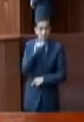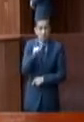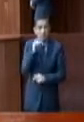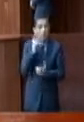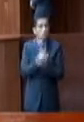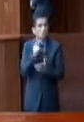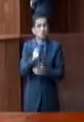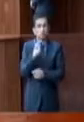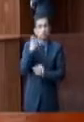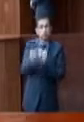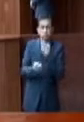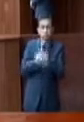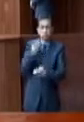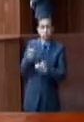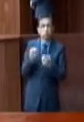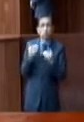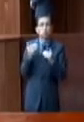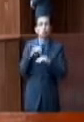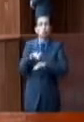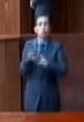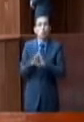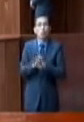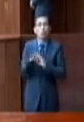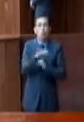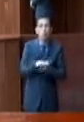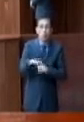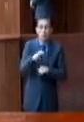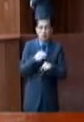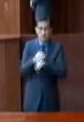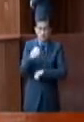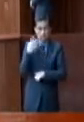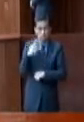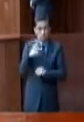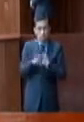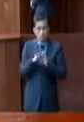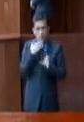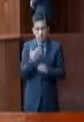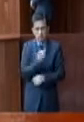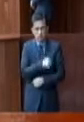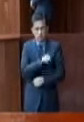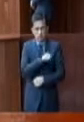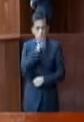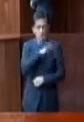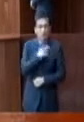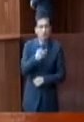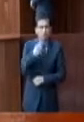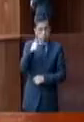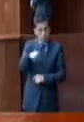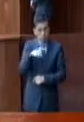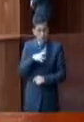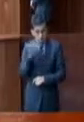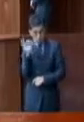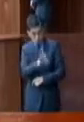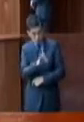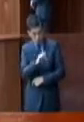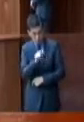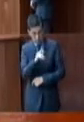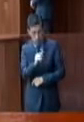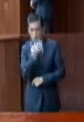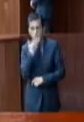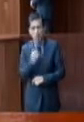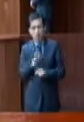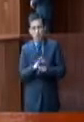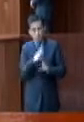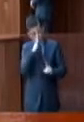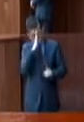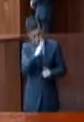genérica respecto de las condiciones de salud de la identidad por lo que su discurso no es calumnioso en tanto no existe una imputación directa en percusiones promueven